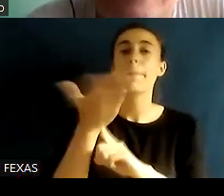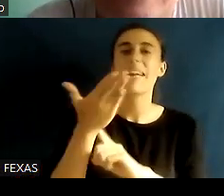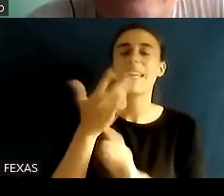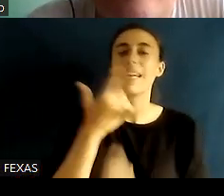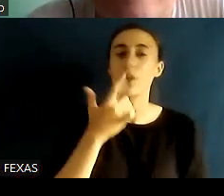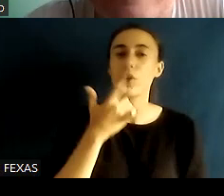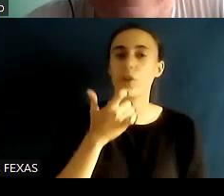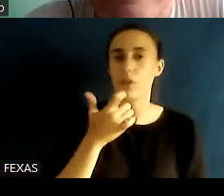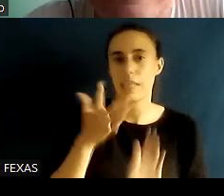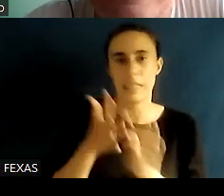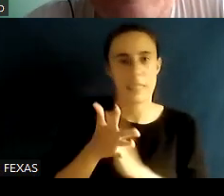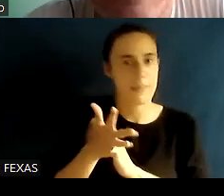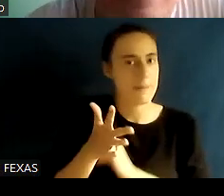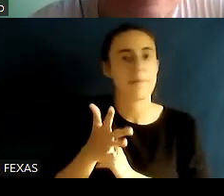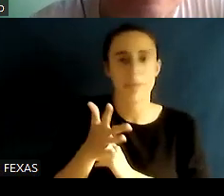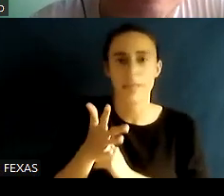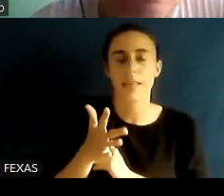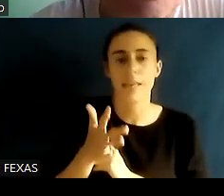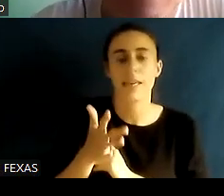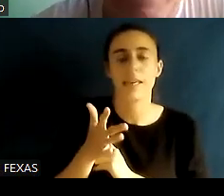son las que